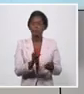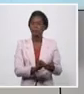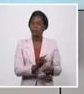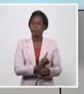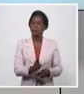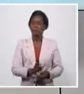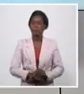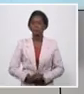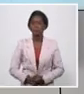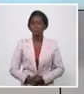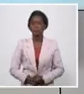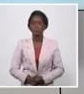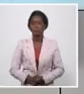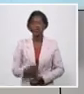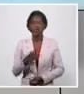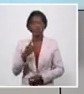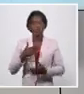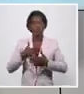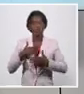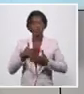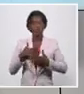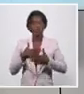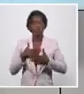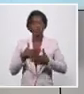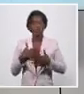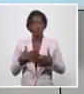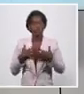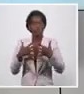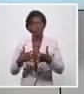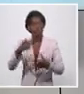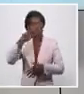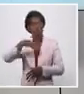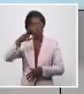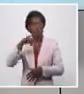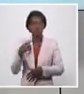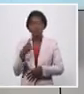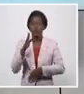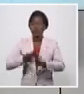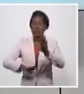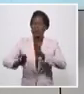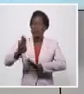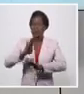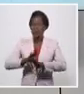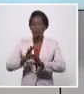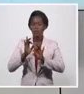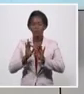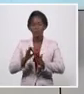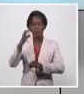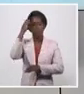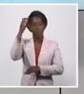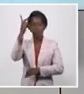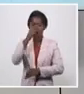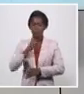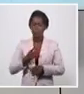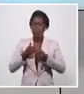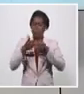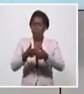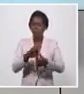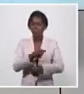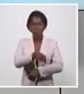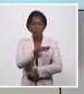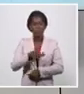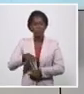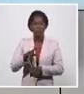repudiable. El patriotismo, ese sentimiento que debe guiar nuestra entrega a la nación, no es asunto de moda ni se